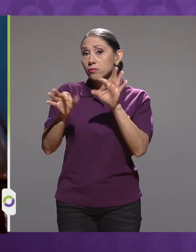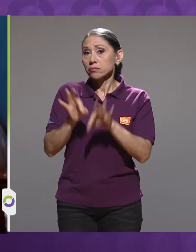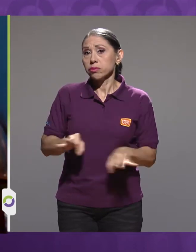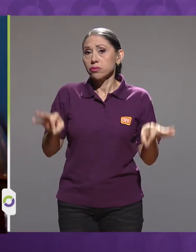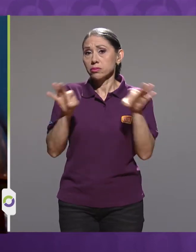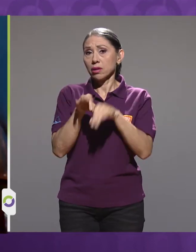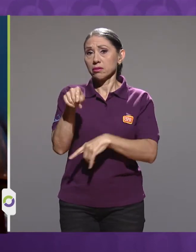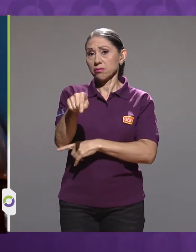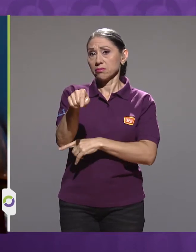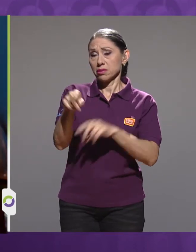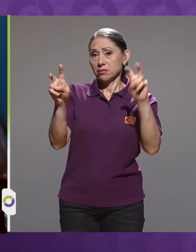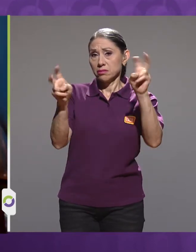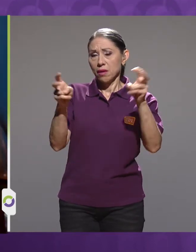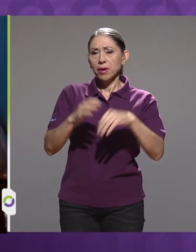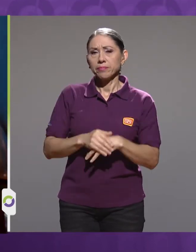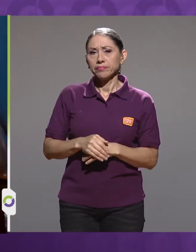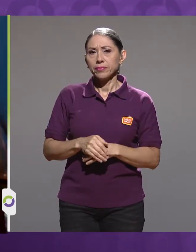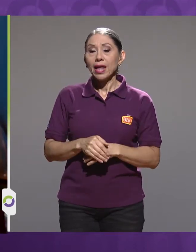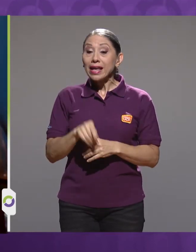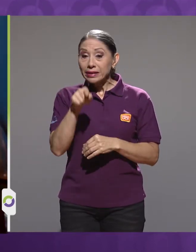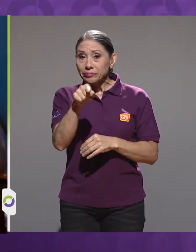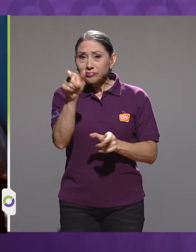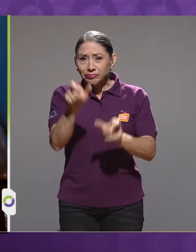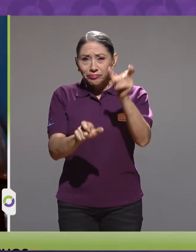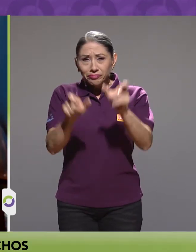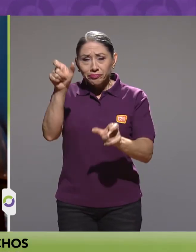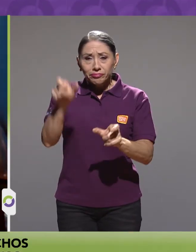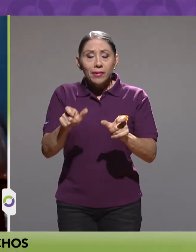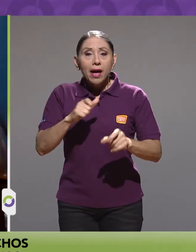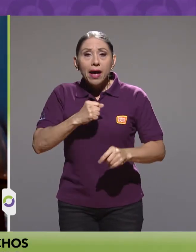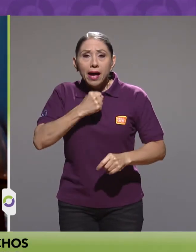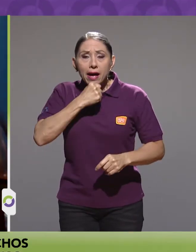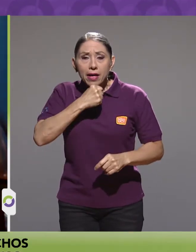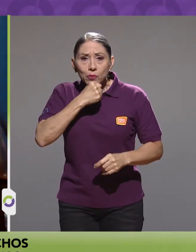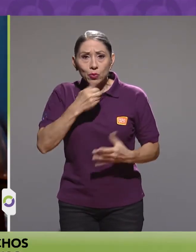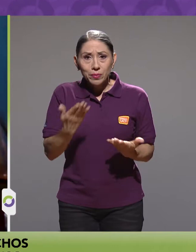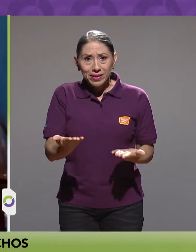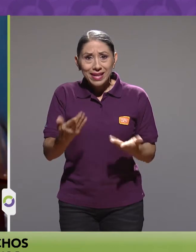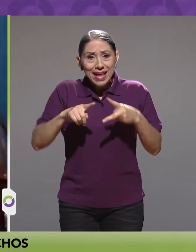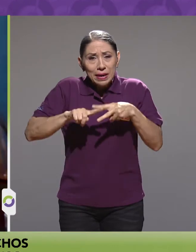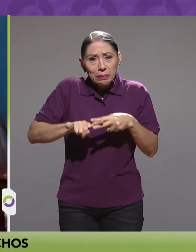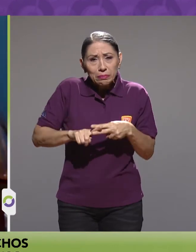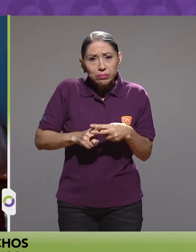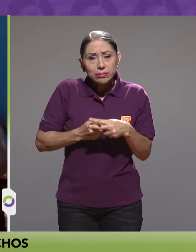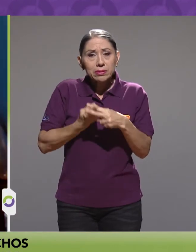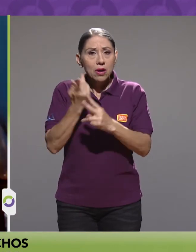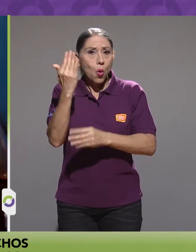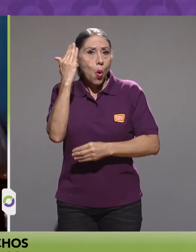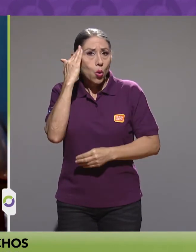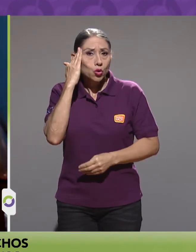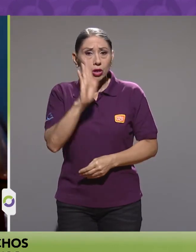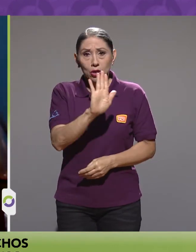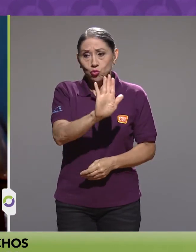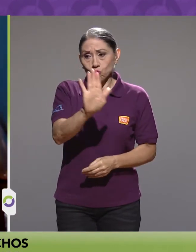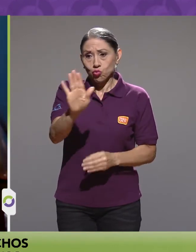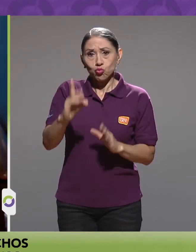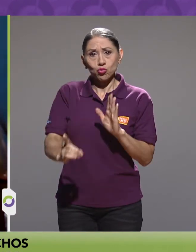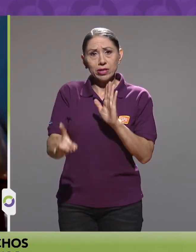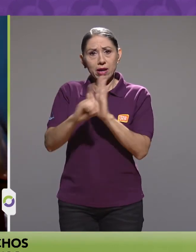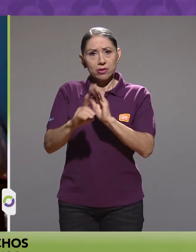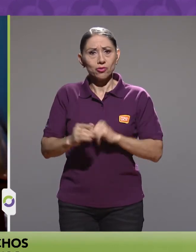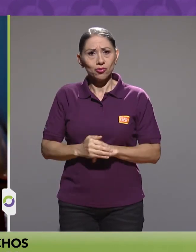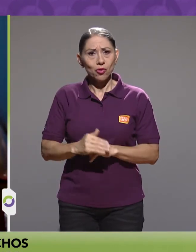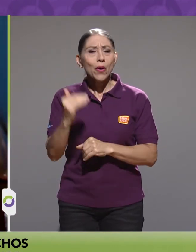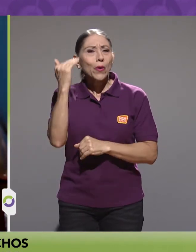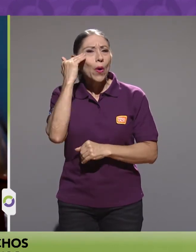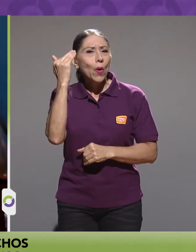tema es sobre todo que la población adulta mayor empiece y ya ha empezado por conocer los derechos que